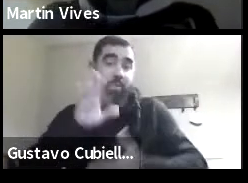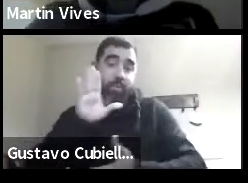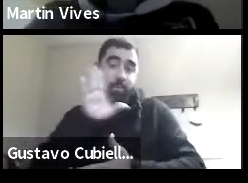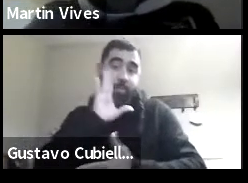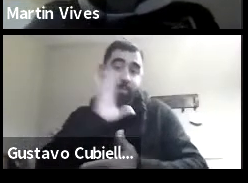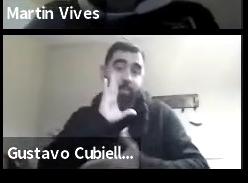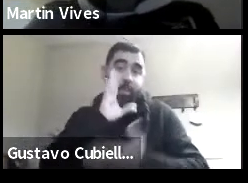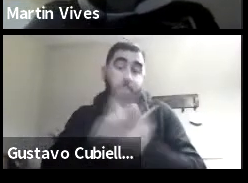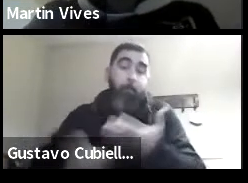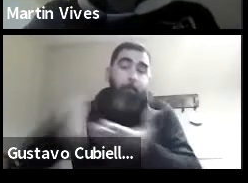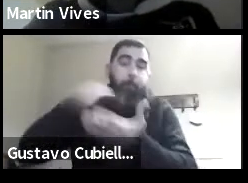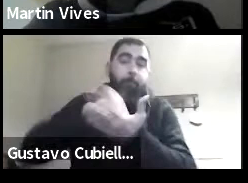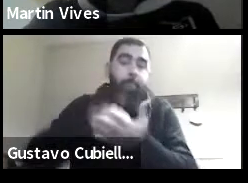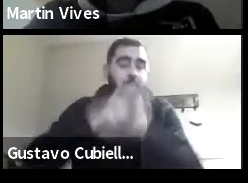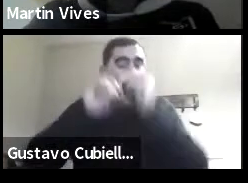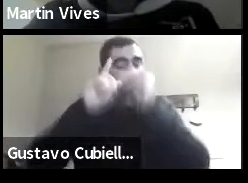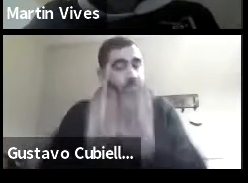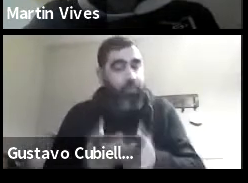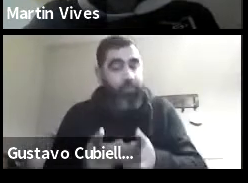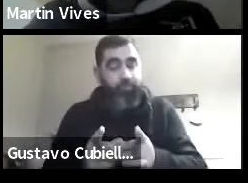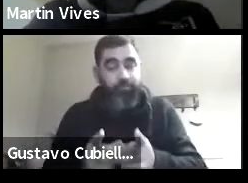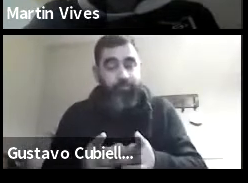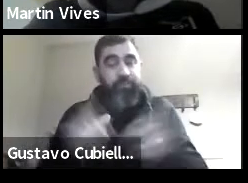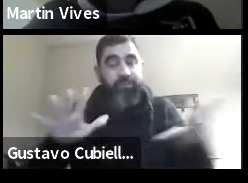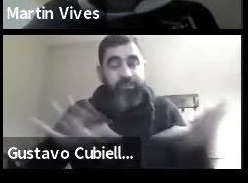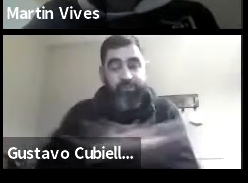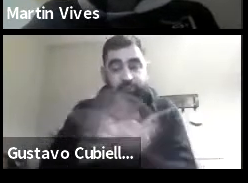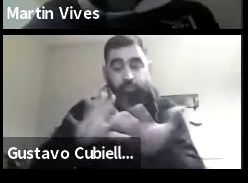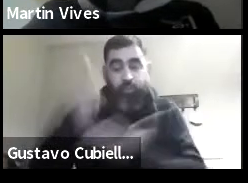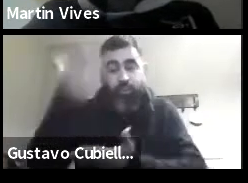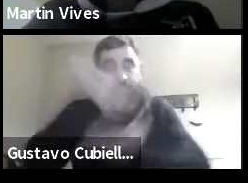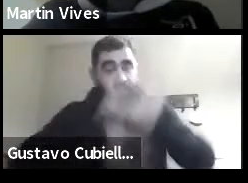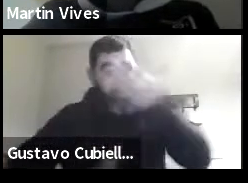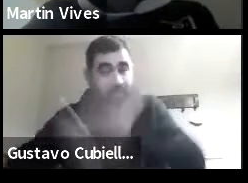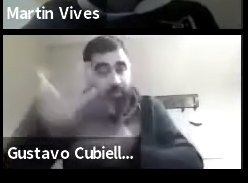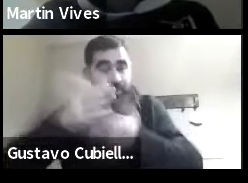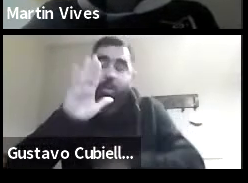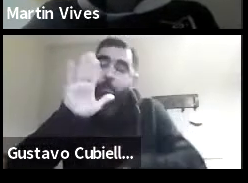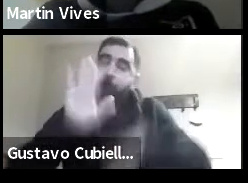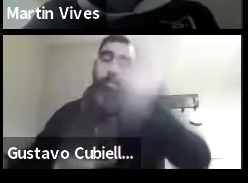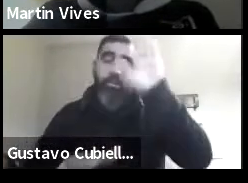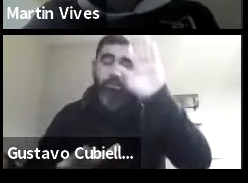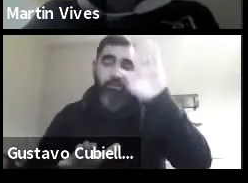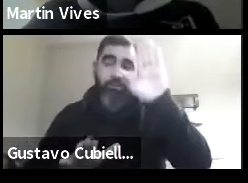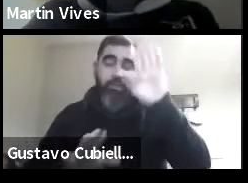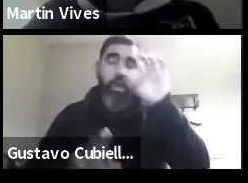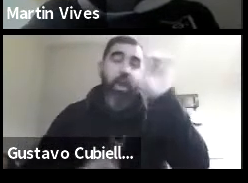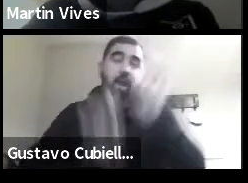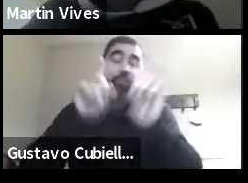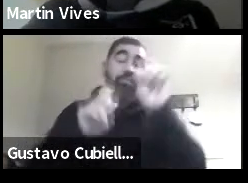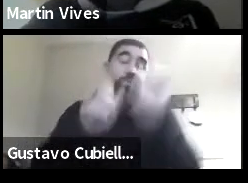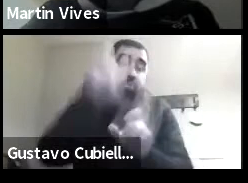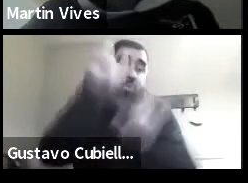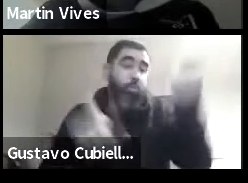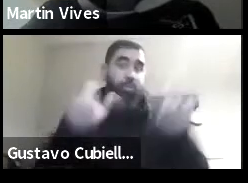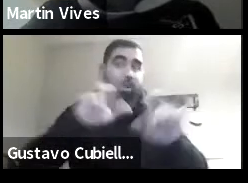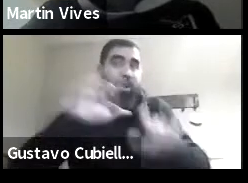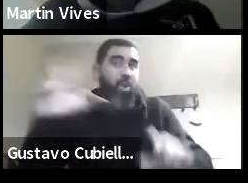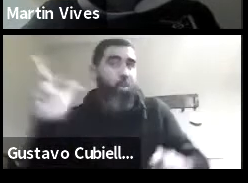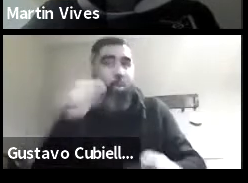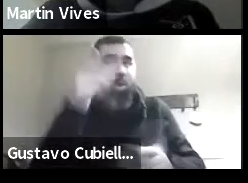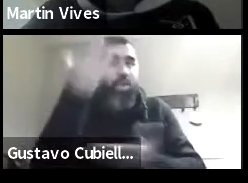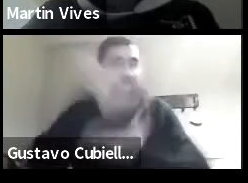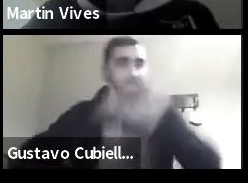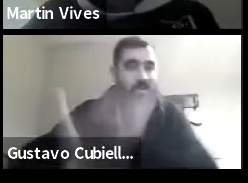Sumado a los costes que tiene la situación de discapacidad, que son mayores a los de una persona que no está en esa